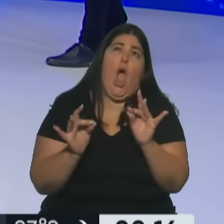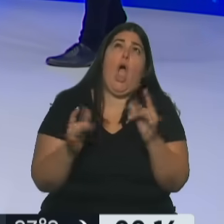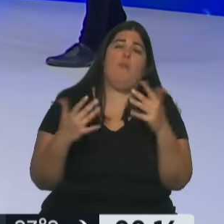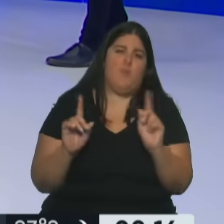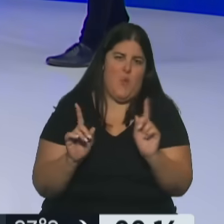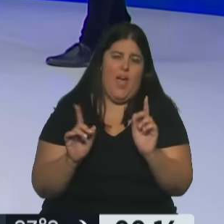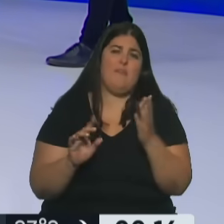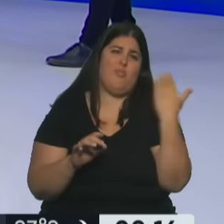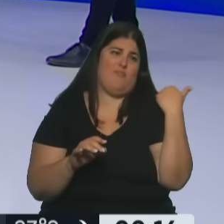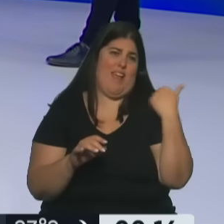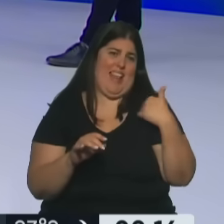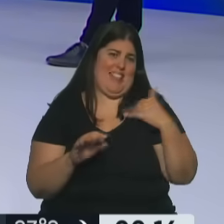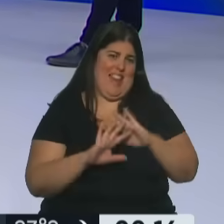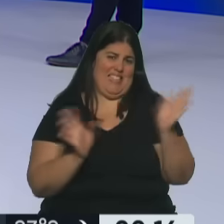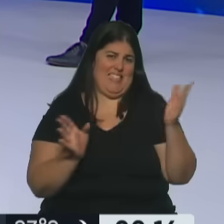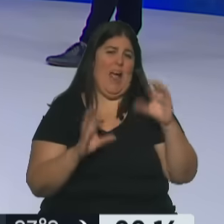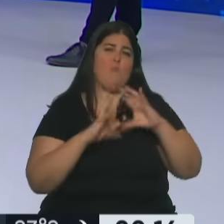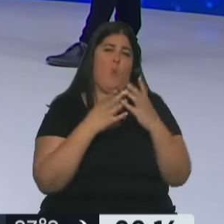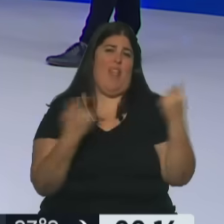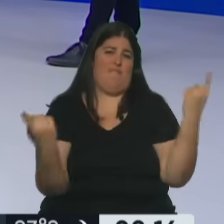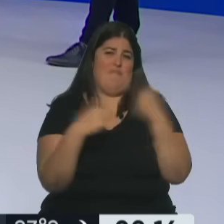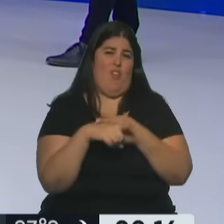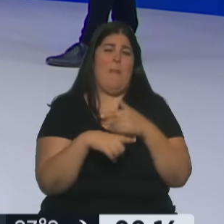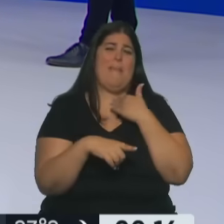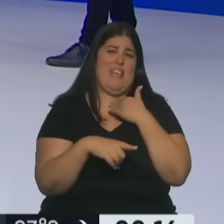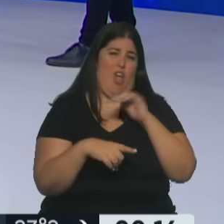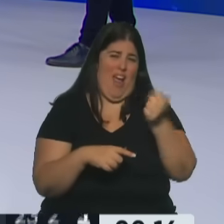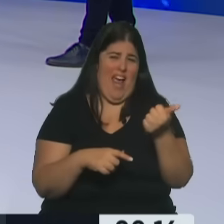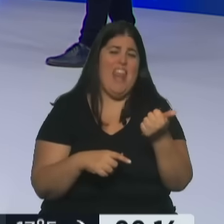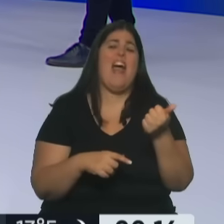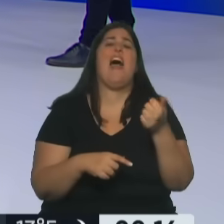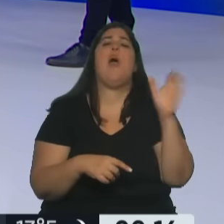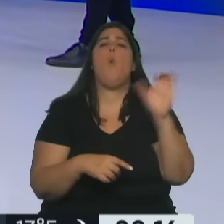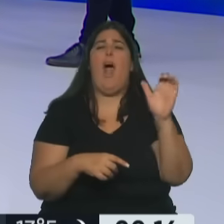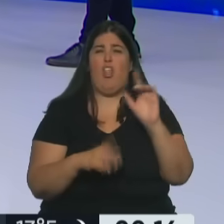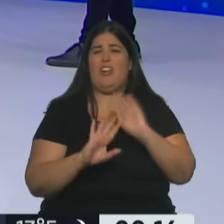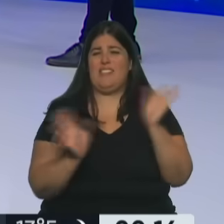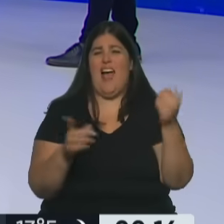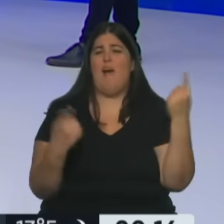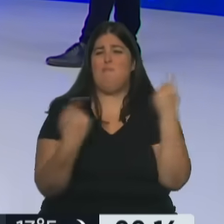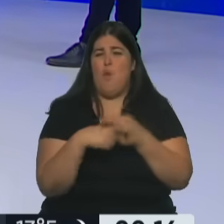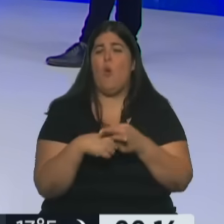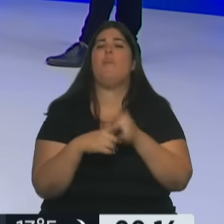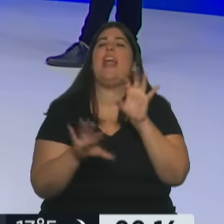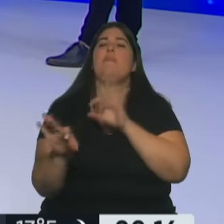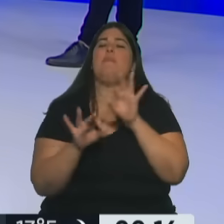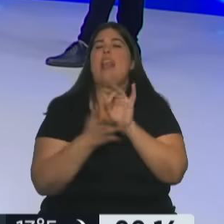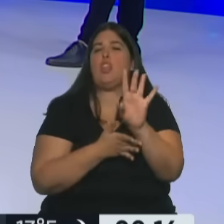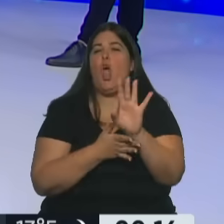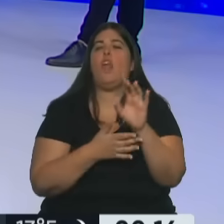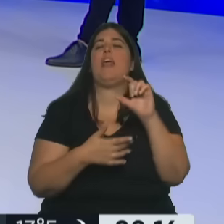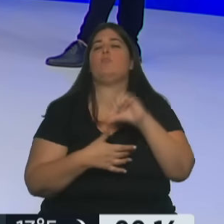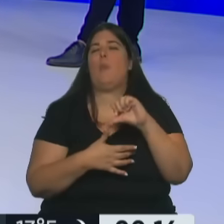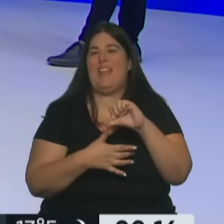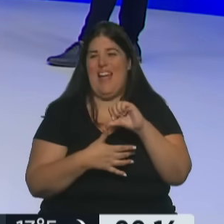último mundial frente a México. Tienes razón. Compite con Ecuador y ha iniciado su camino en eliminatorias sudamericanas. Y